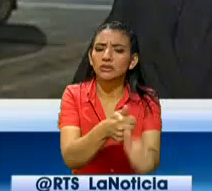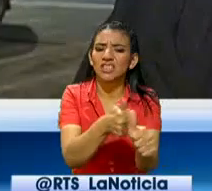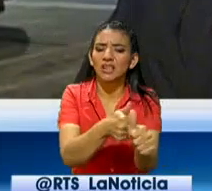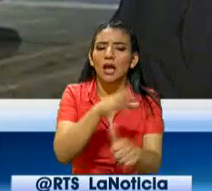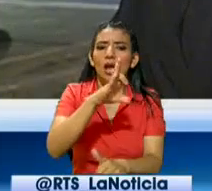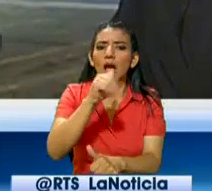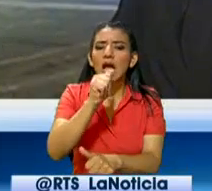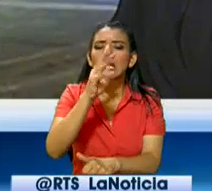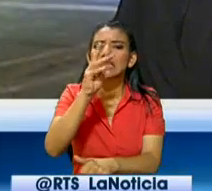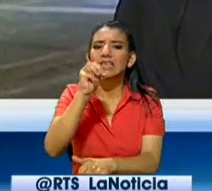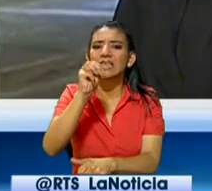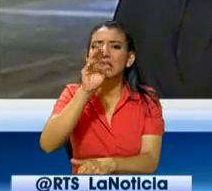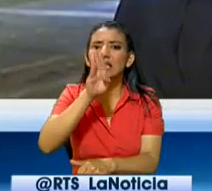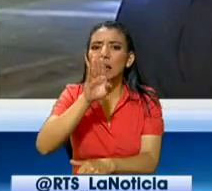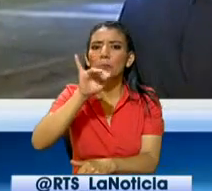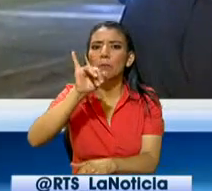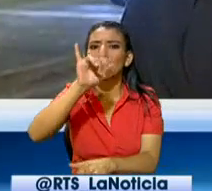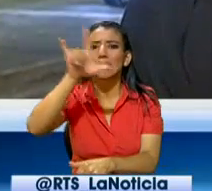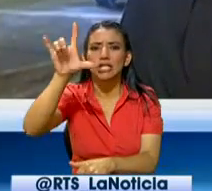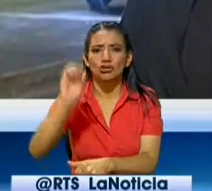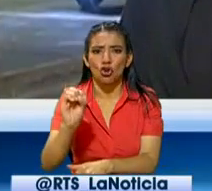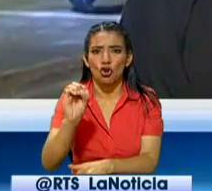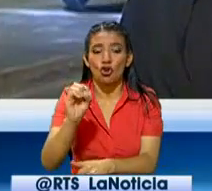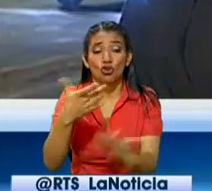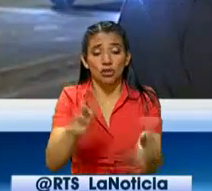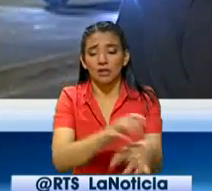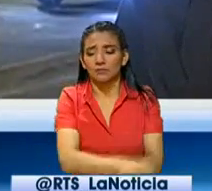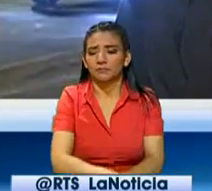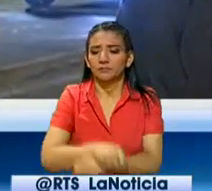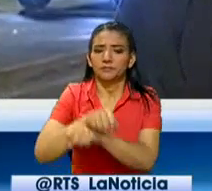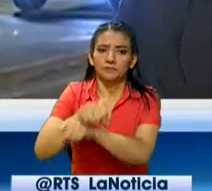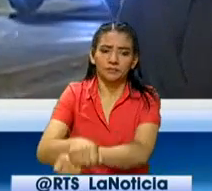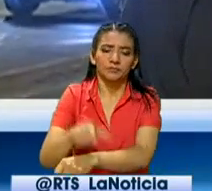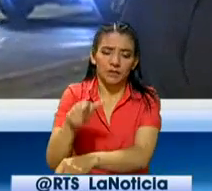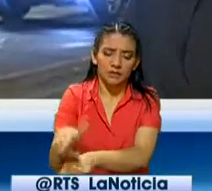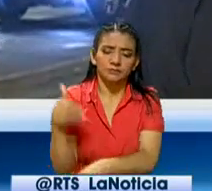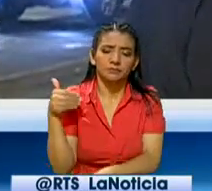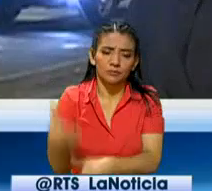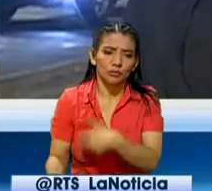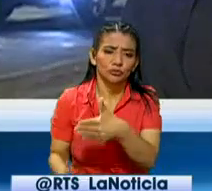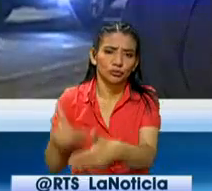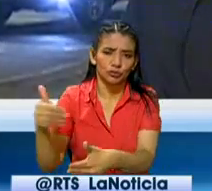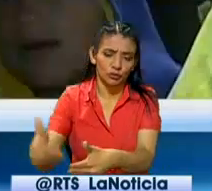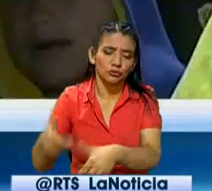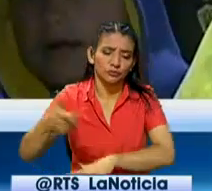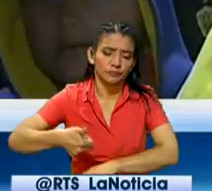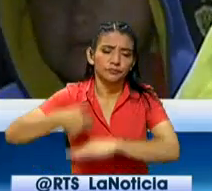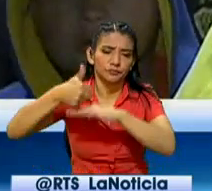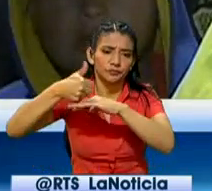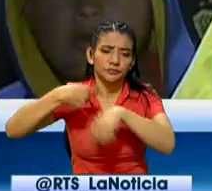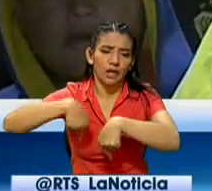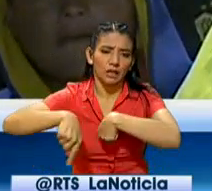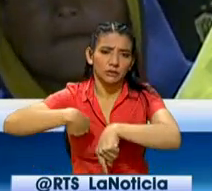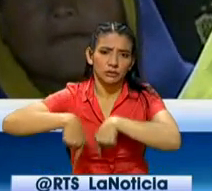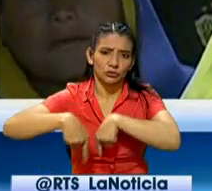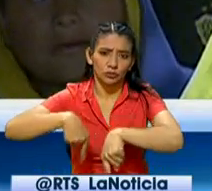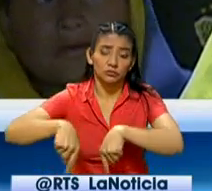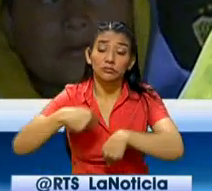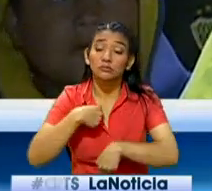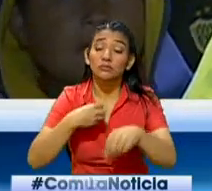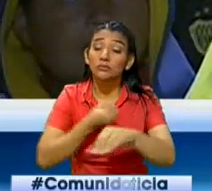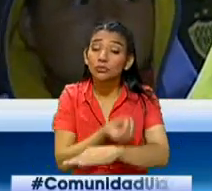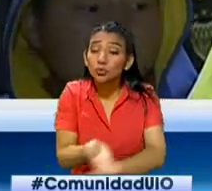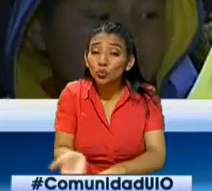Tambillo. Y de igual manera se es trasladado hasta el punto y entregado al procedimiento a los personal de la MT. Se le recomienda más que todo